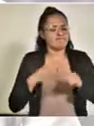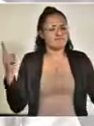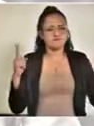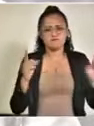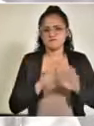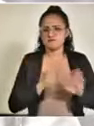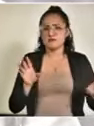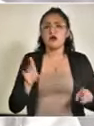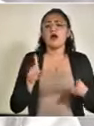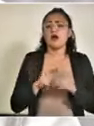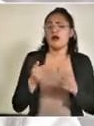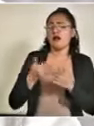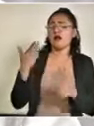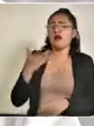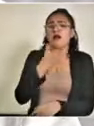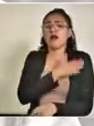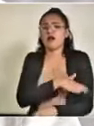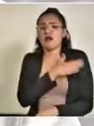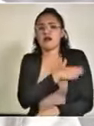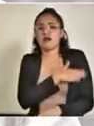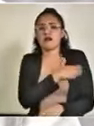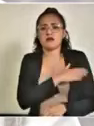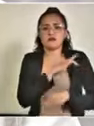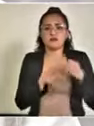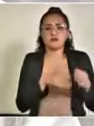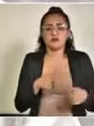donde se solapó todo.